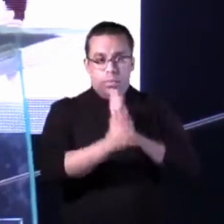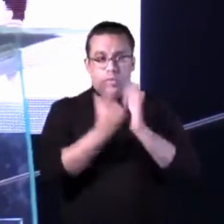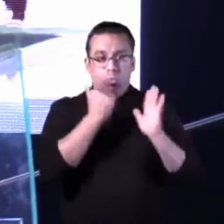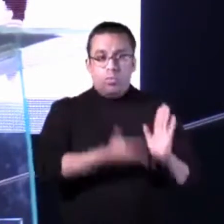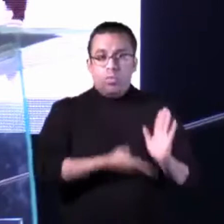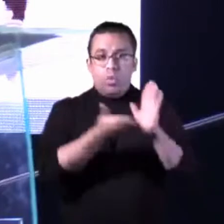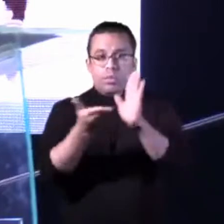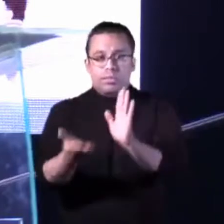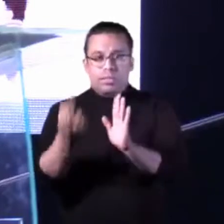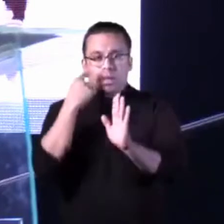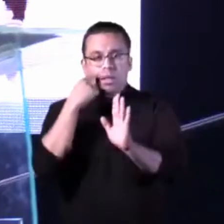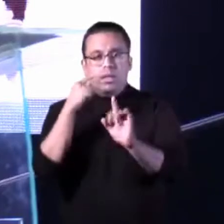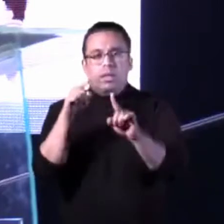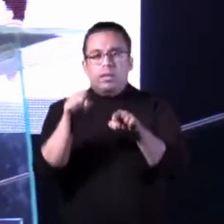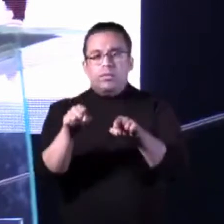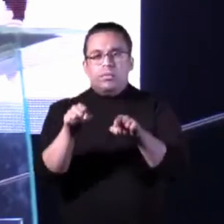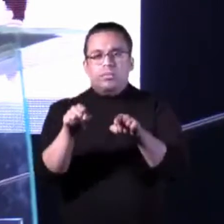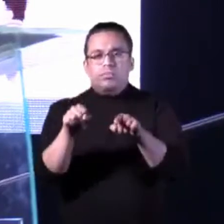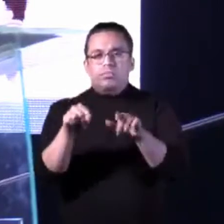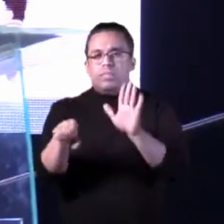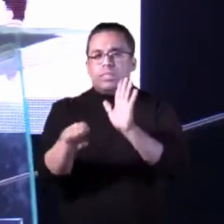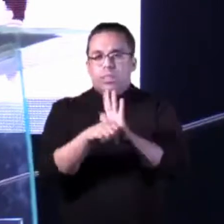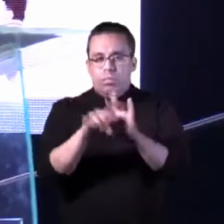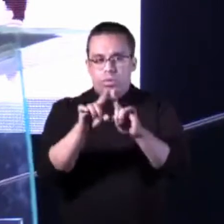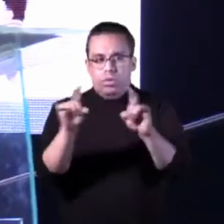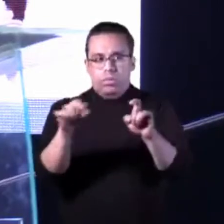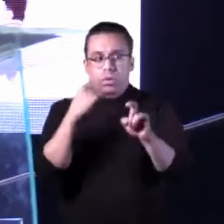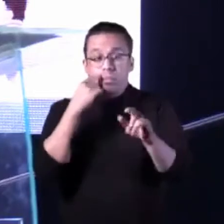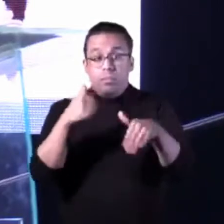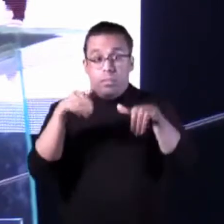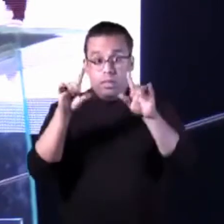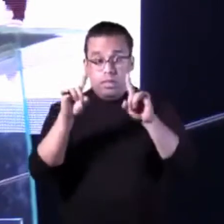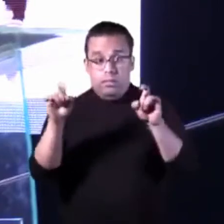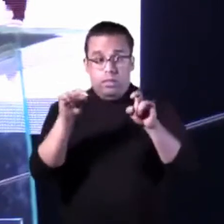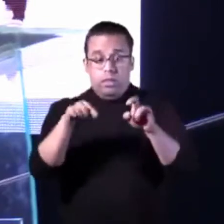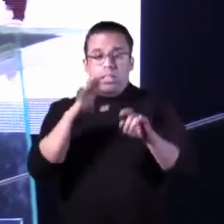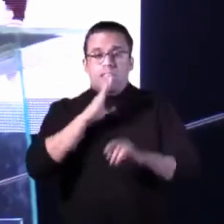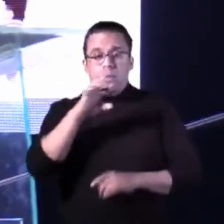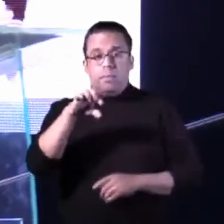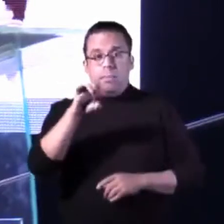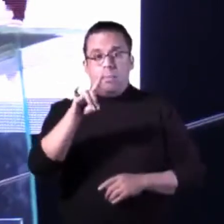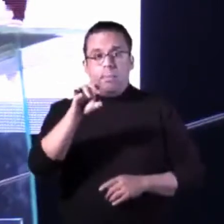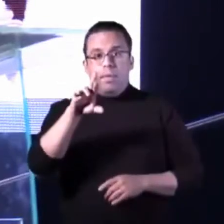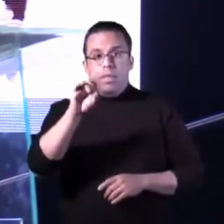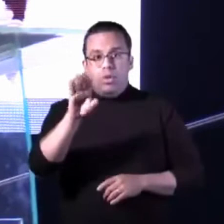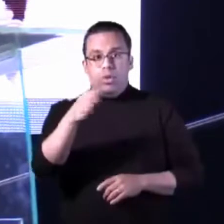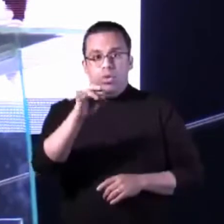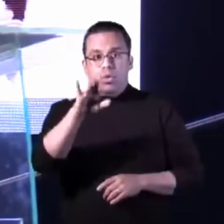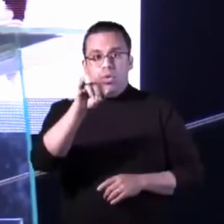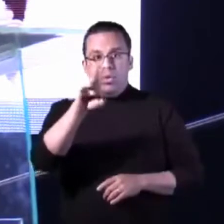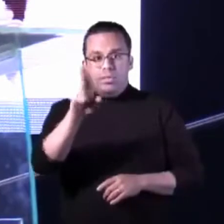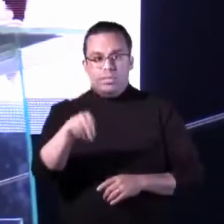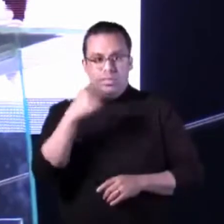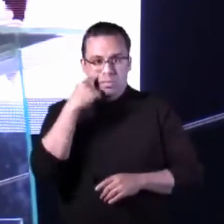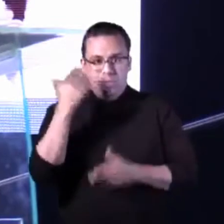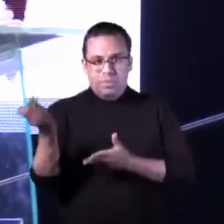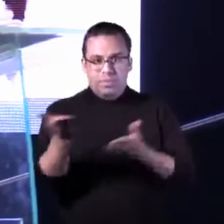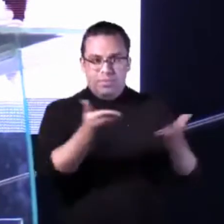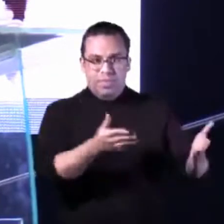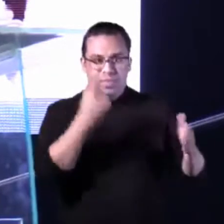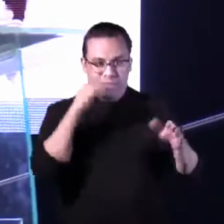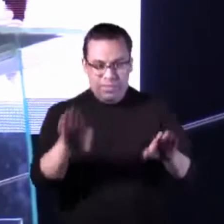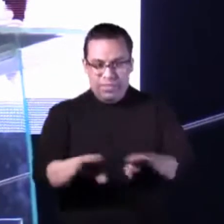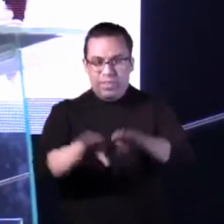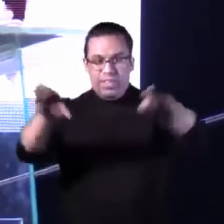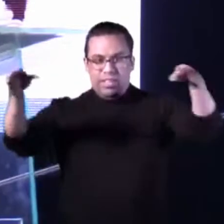obra que ha producido para la Comisión de la Verdad el artista Pedro Ruiz. La obra que ustedes pueden ver acá en nuestro